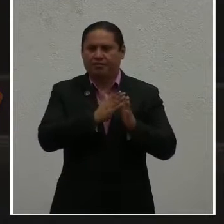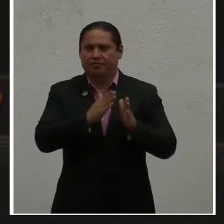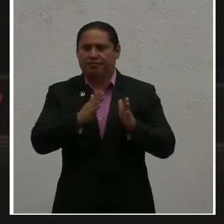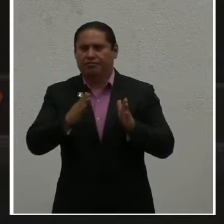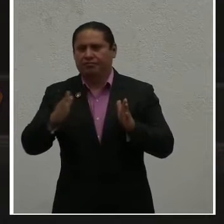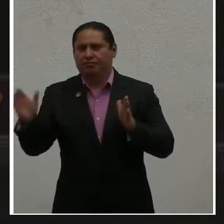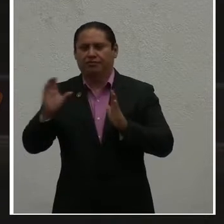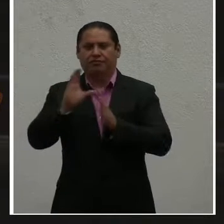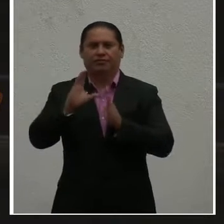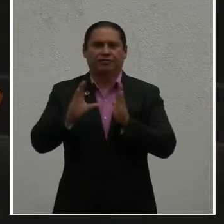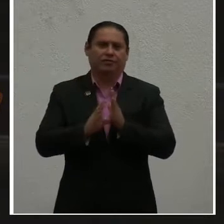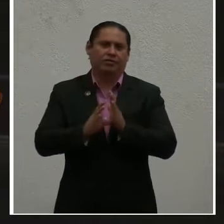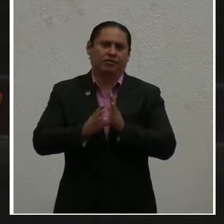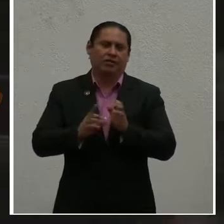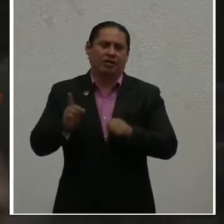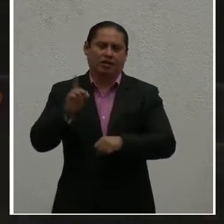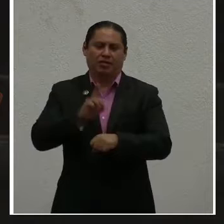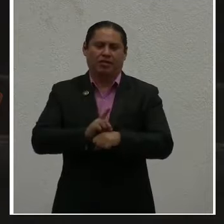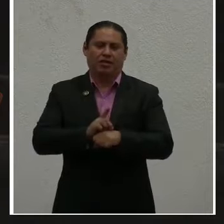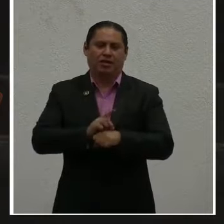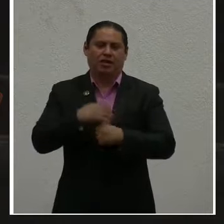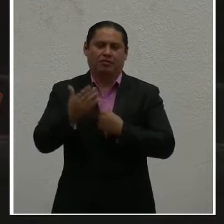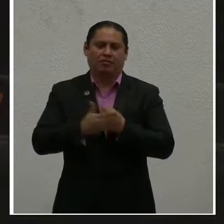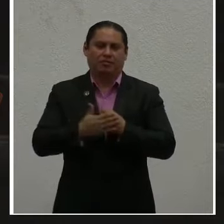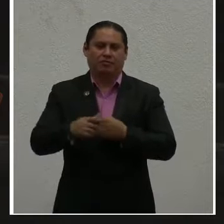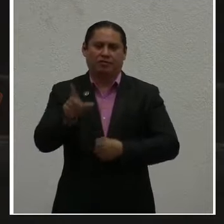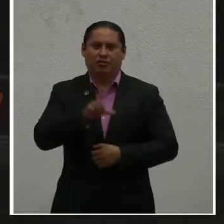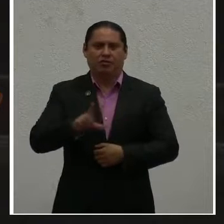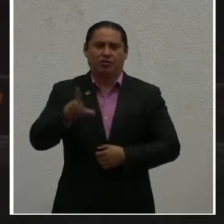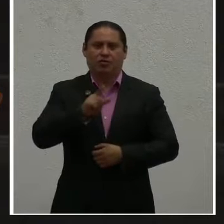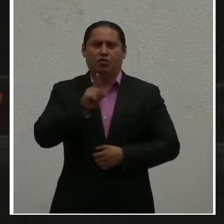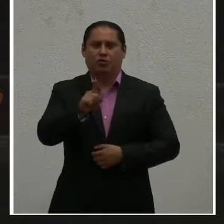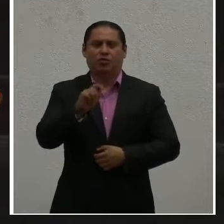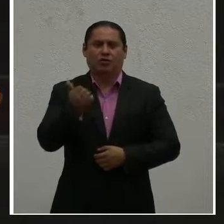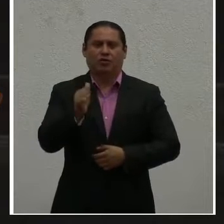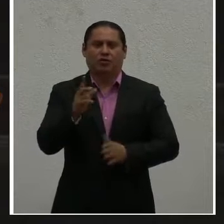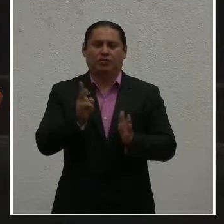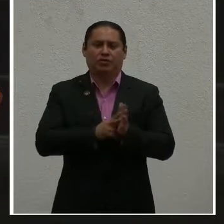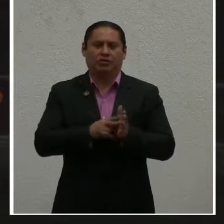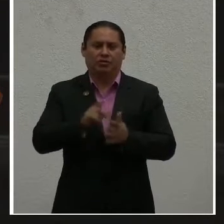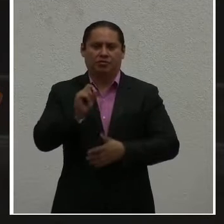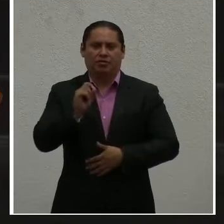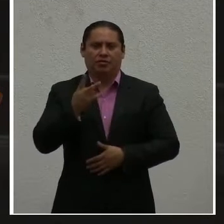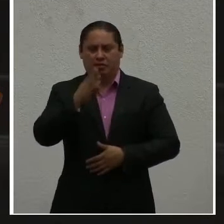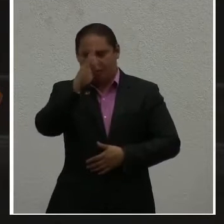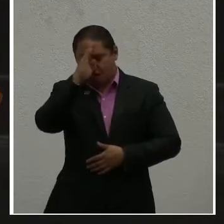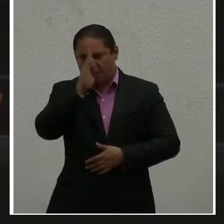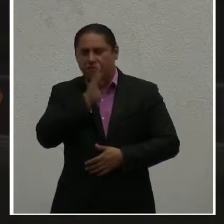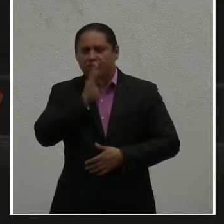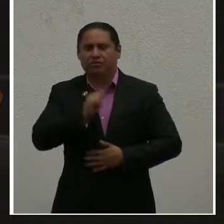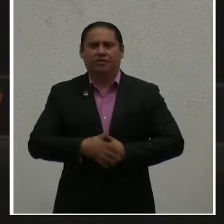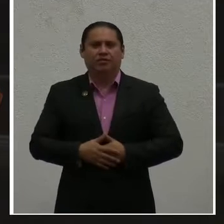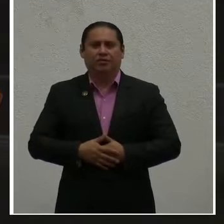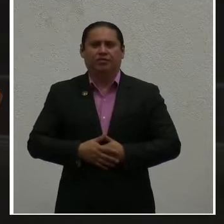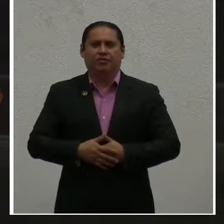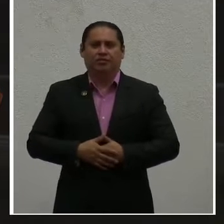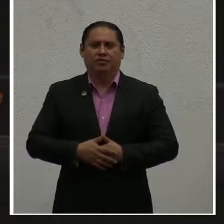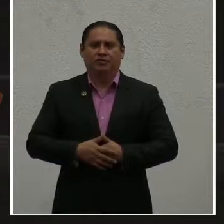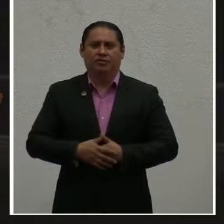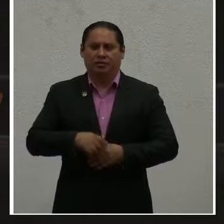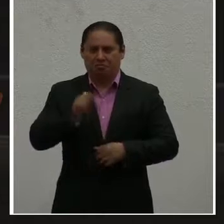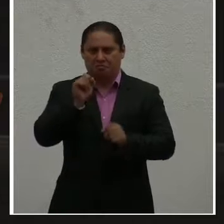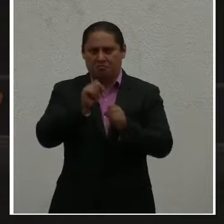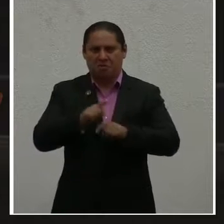constitucional a celebrarse el próximo lunes 1 de agosto del año en curso a las 12 horas en el recinto